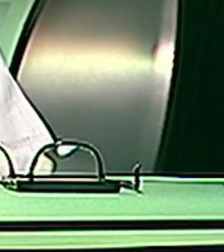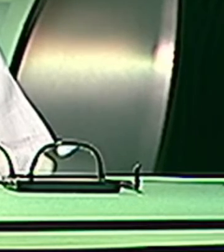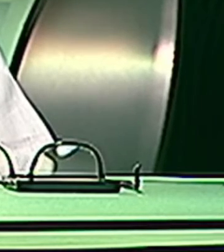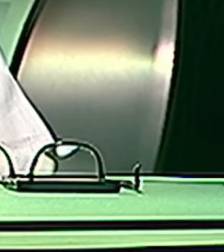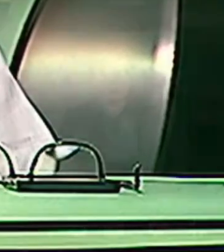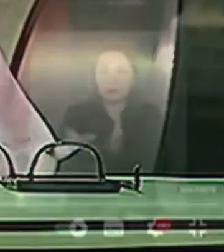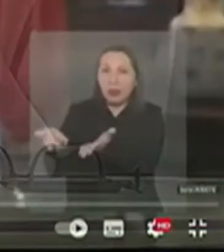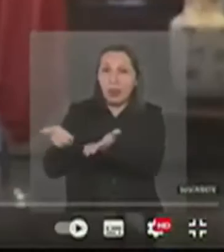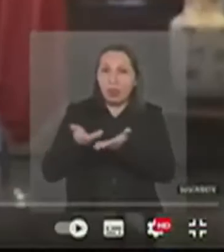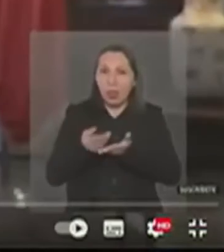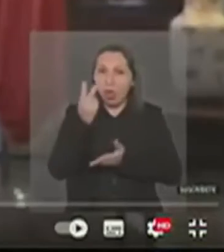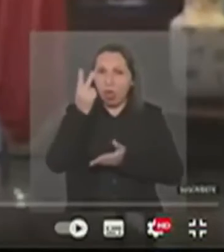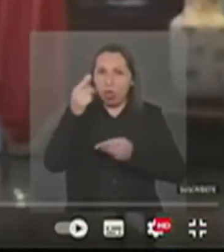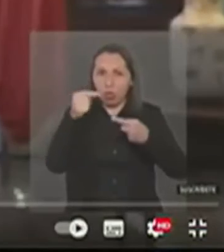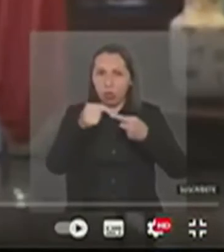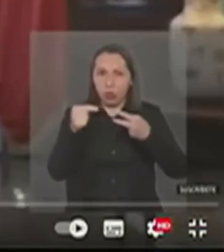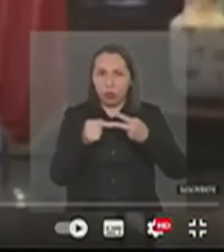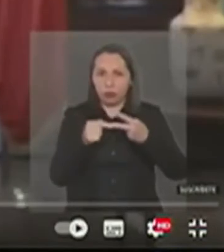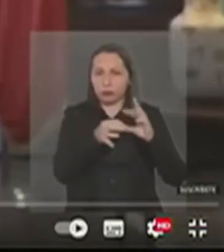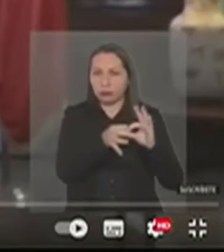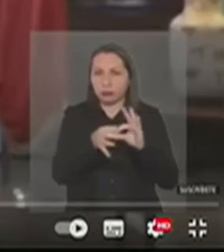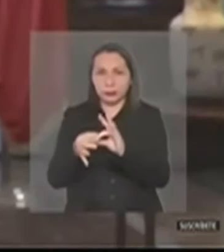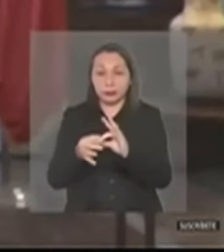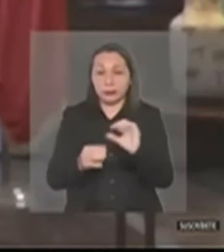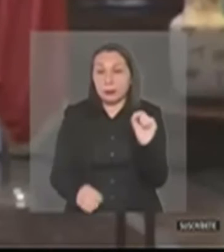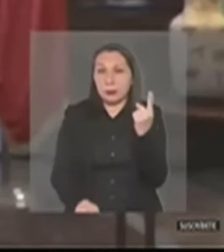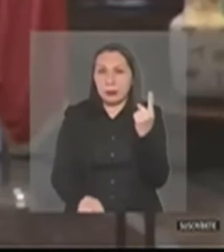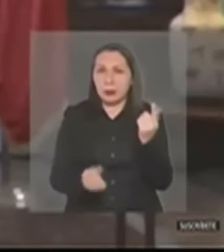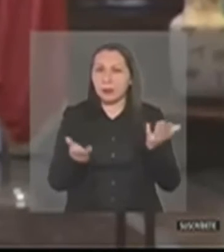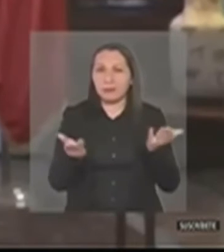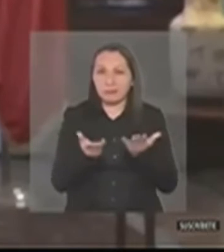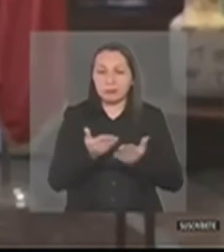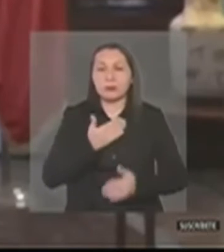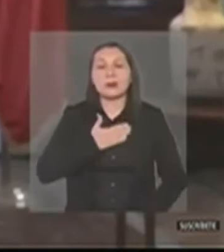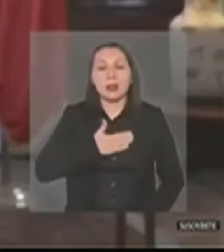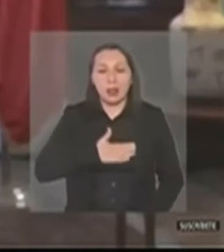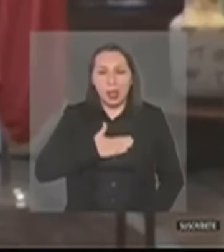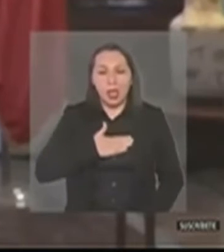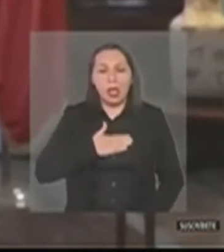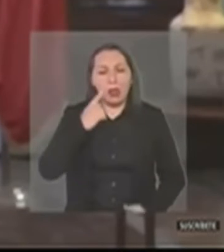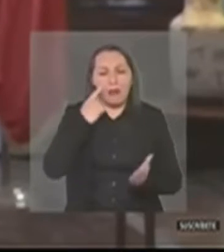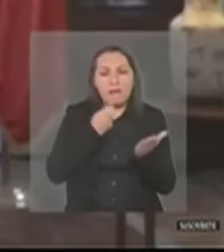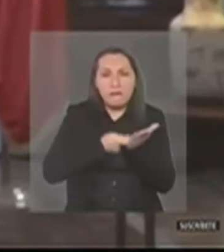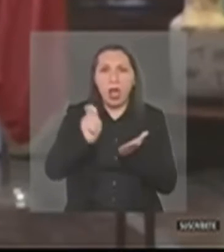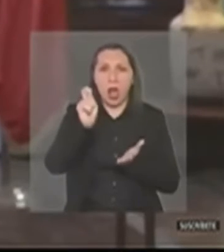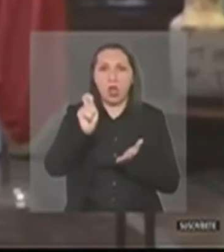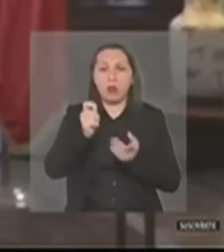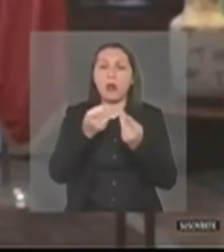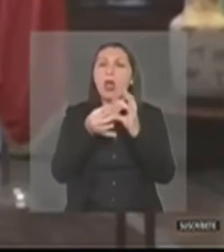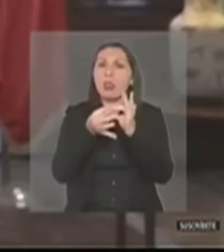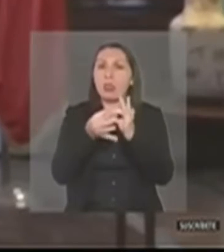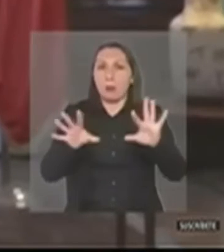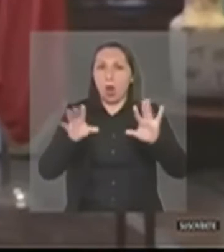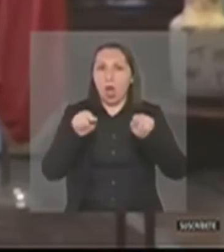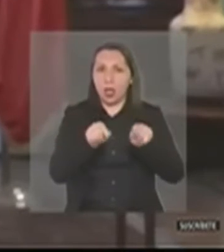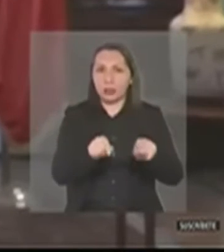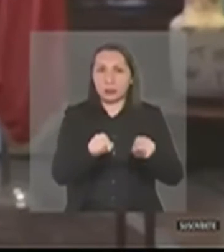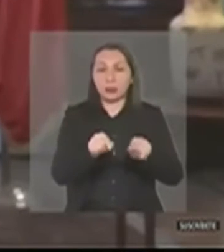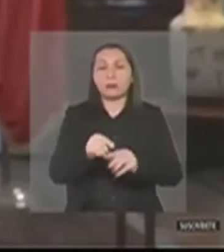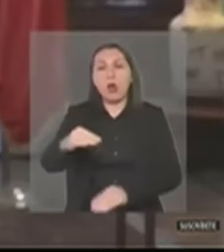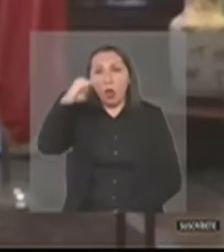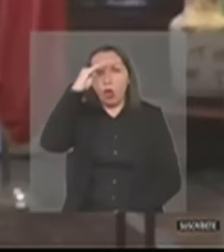partir de las manifestaciones de protesta que se dieron en Chile en el 19, se